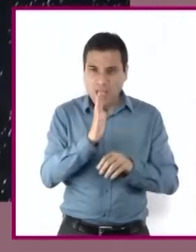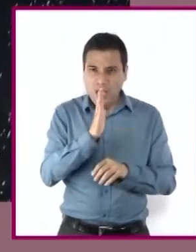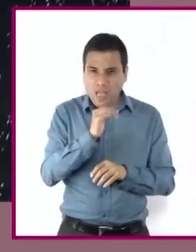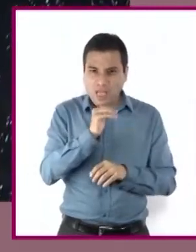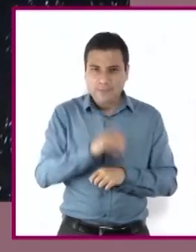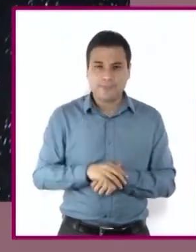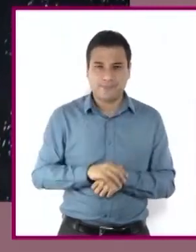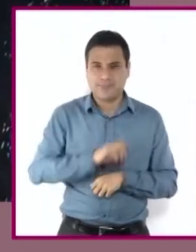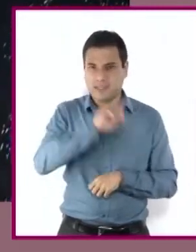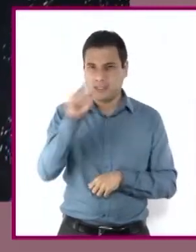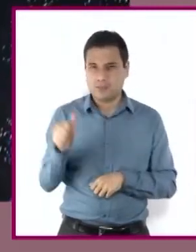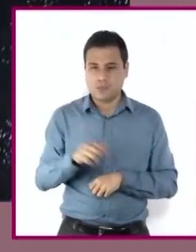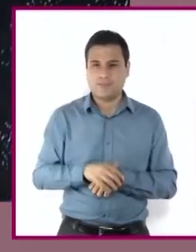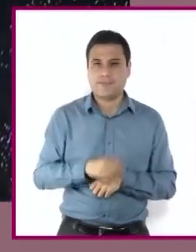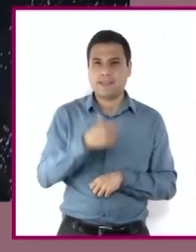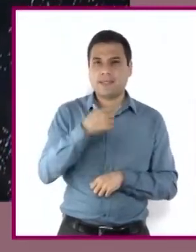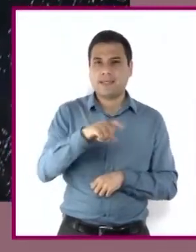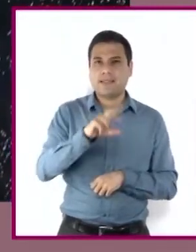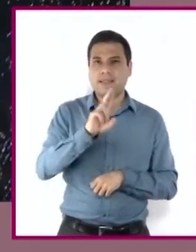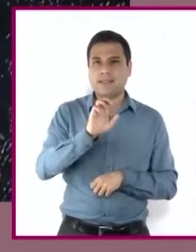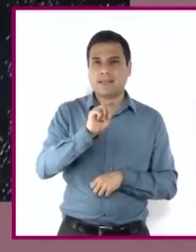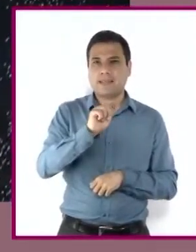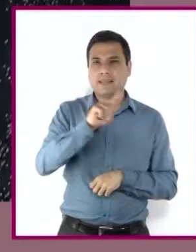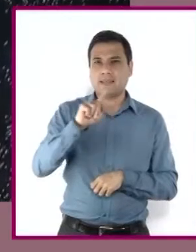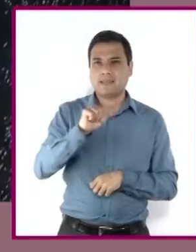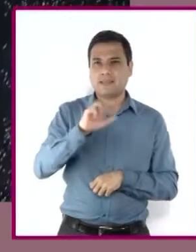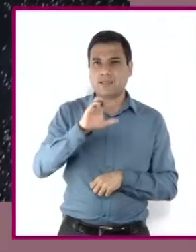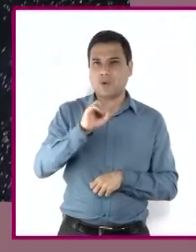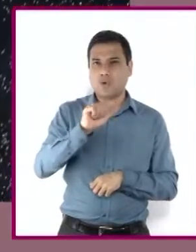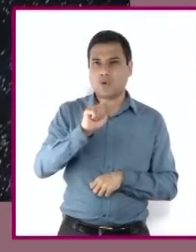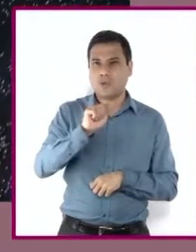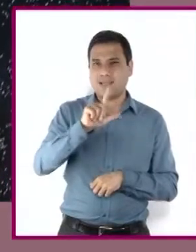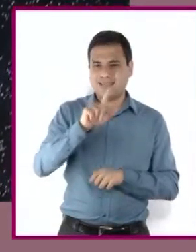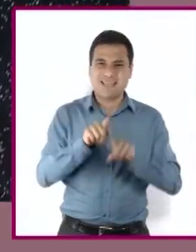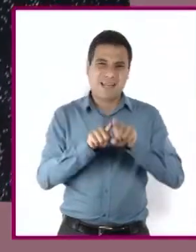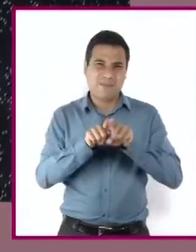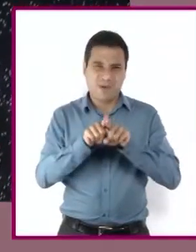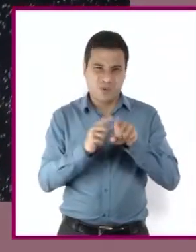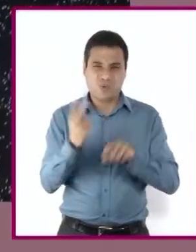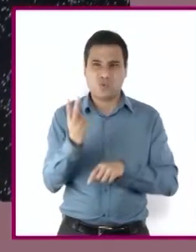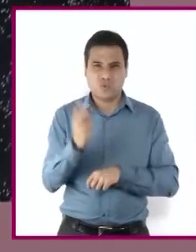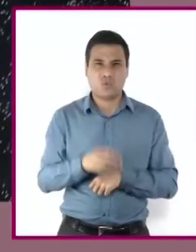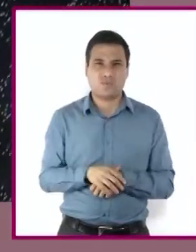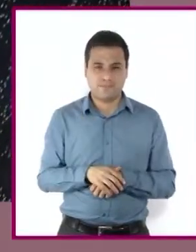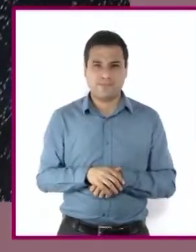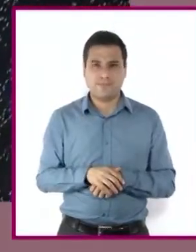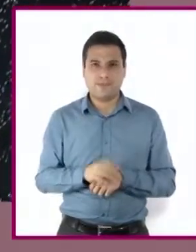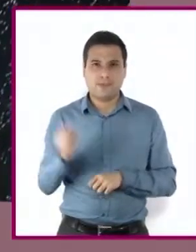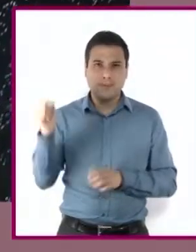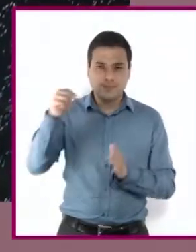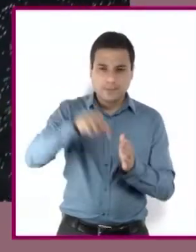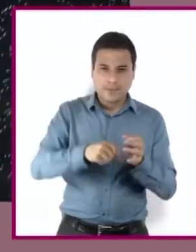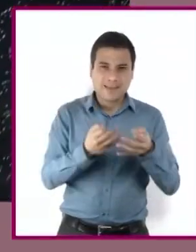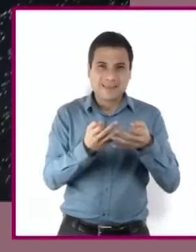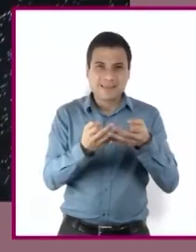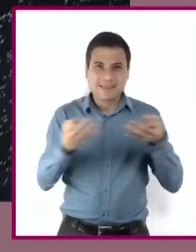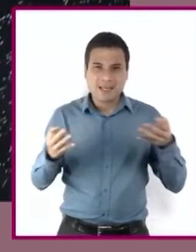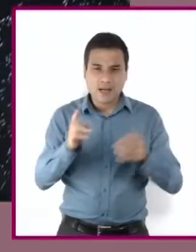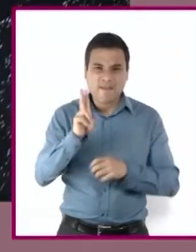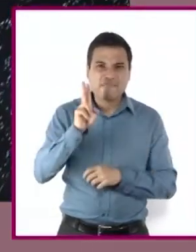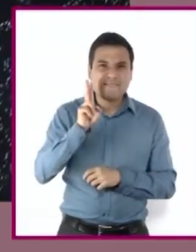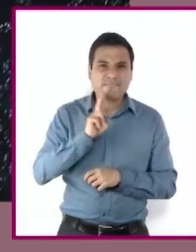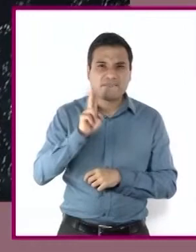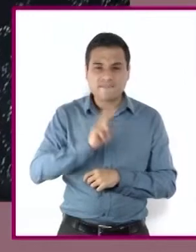recoger los huesos de los muertos. Quetzalcóatl decidió regar su sangre encima de los huesos para así crear a los